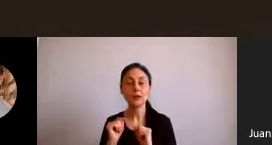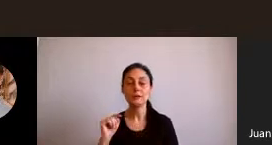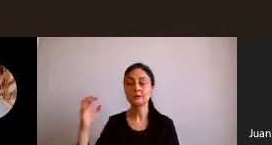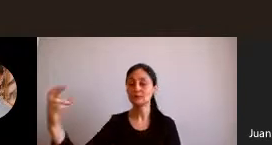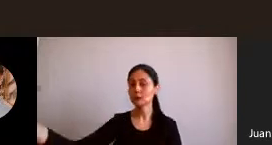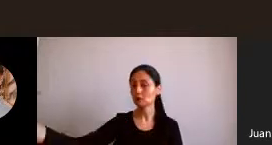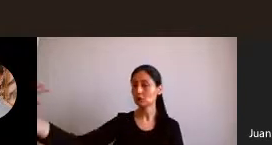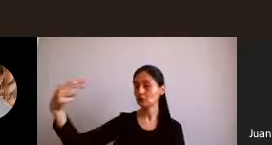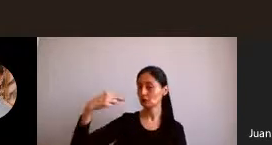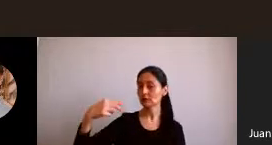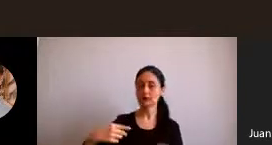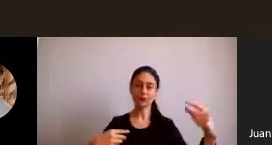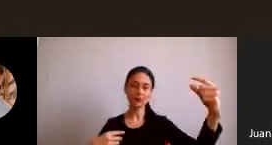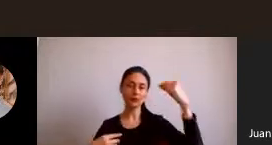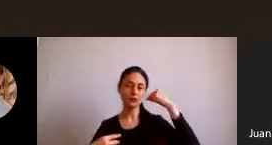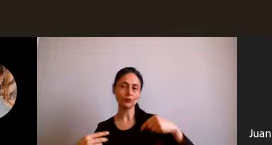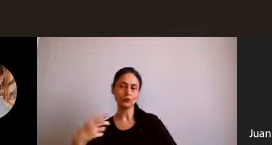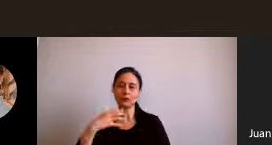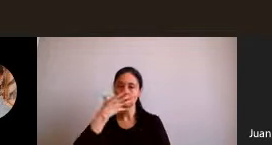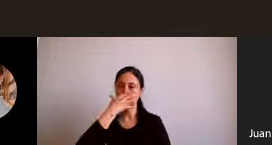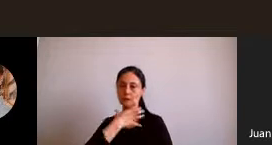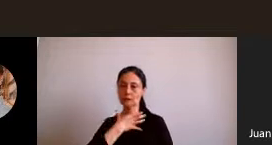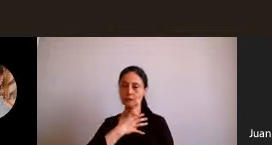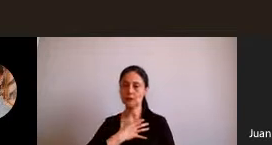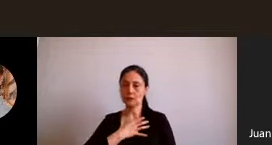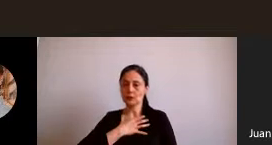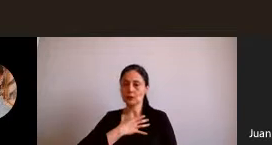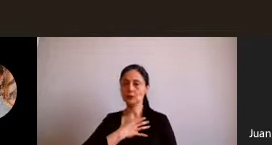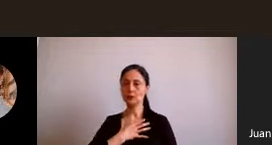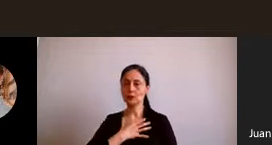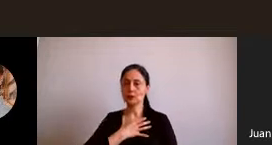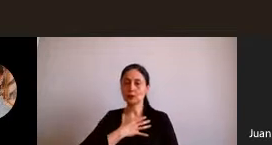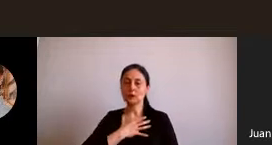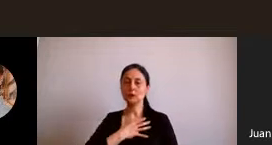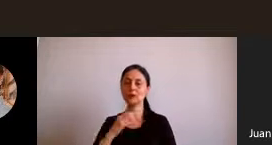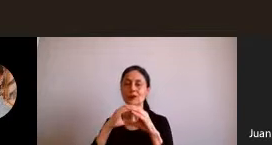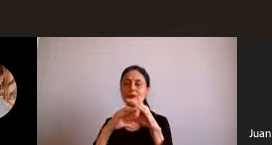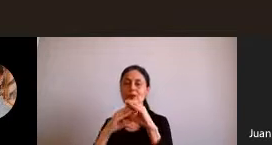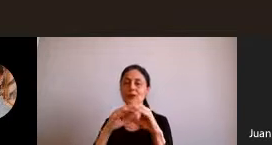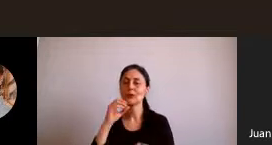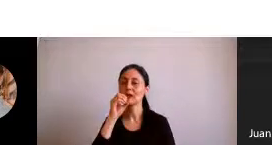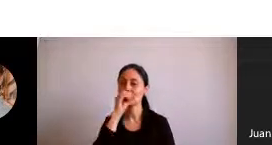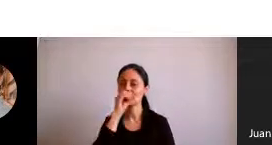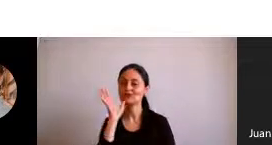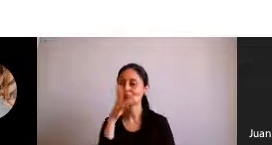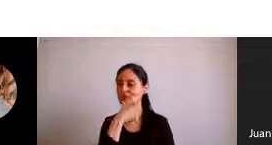tienen imposibilidades de poder expresar lo que está ocurriendo, lo que están sintiendo, ¿ya?